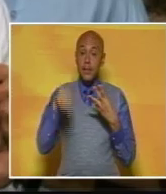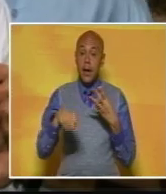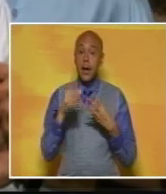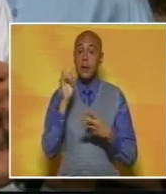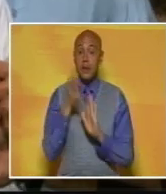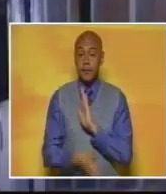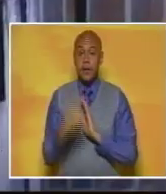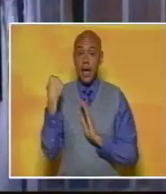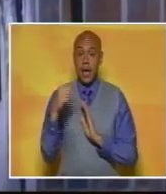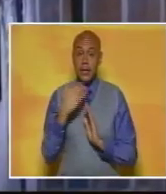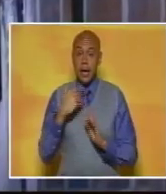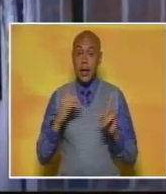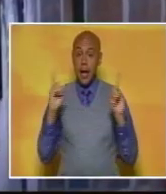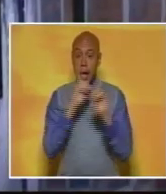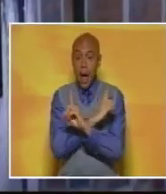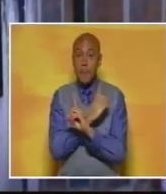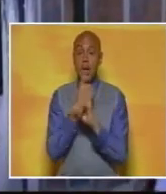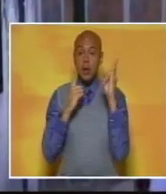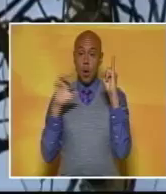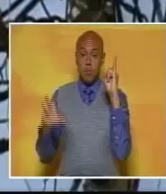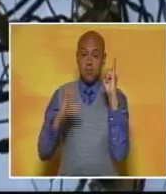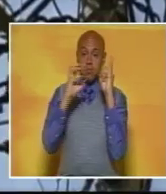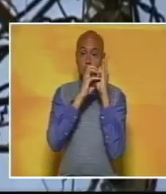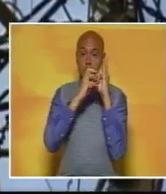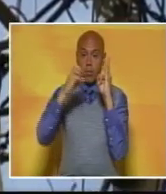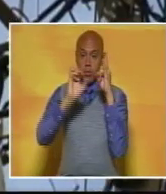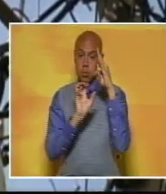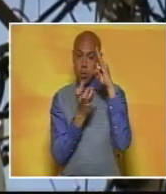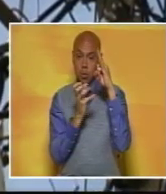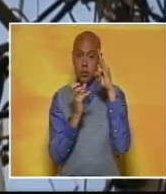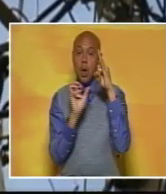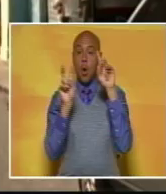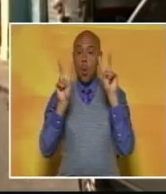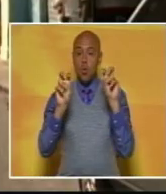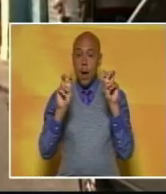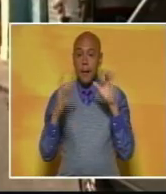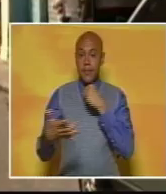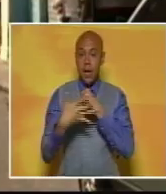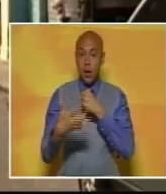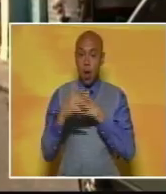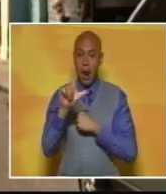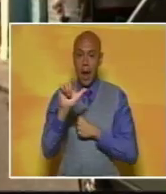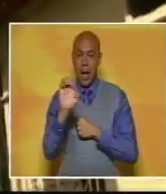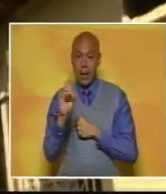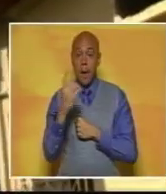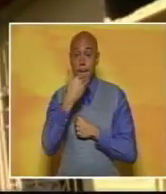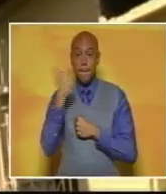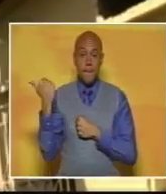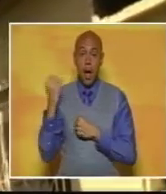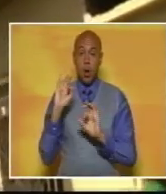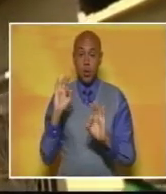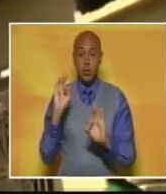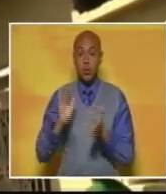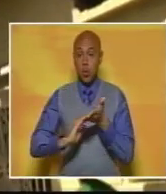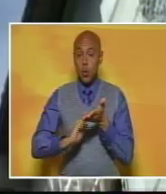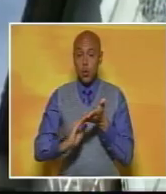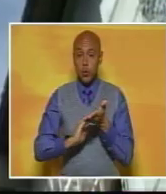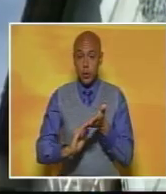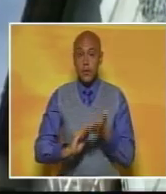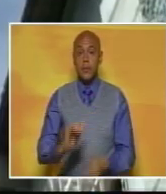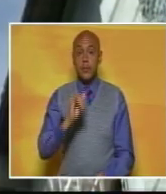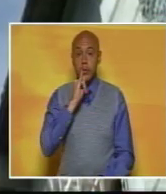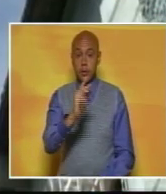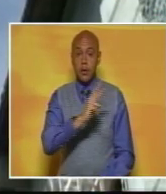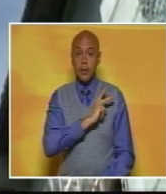se realizará la sustitución de luminaria en todo el municipio a tecnología LED, que garantiza mayor rendimiento y durabilidad. De Altos Visión,